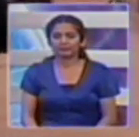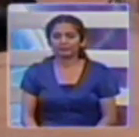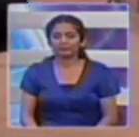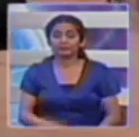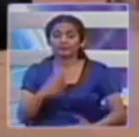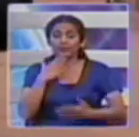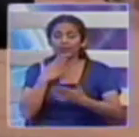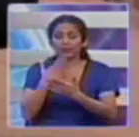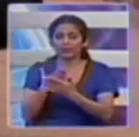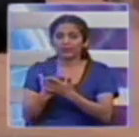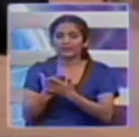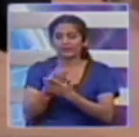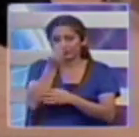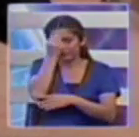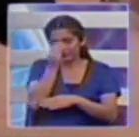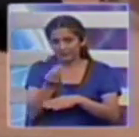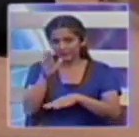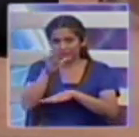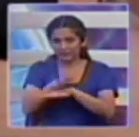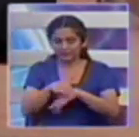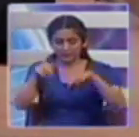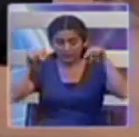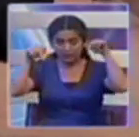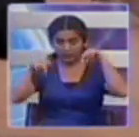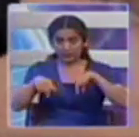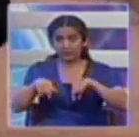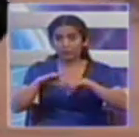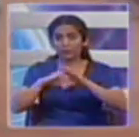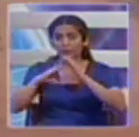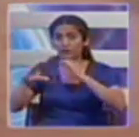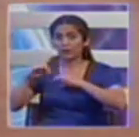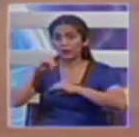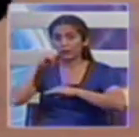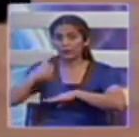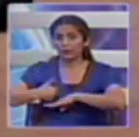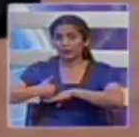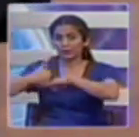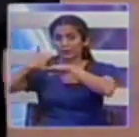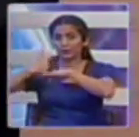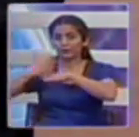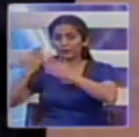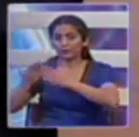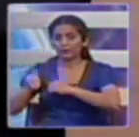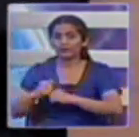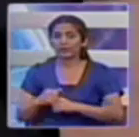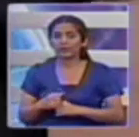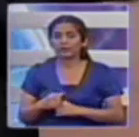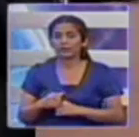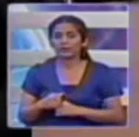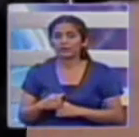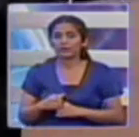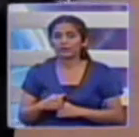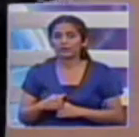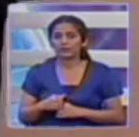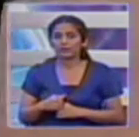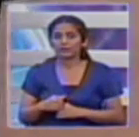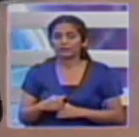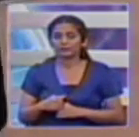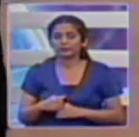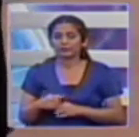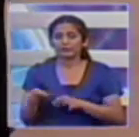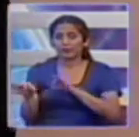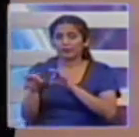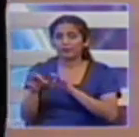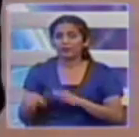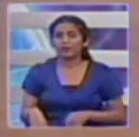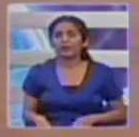Muchas gracias, María Antonieta. Buenas tardes. Estamos ya justamente con el coronel Rómulo Montalvo, director del Consejo de Seguridad Ciudadana, para abordar justamente el tema que fue